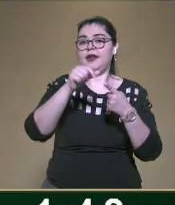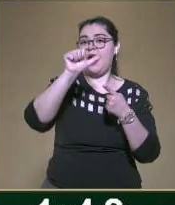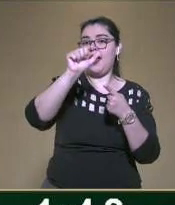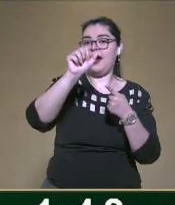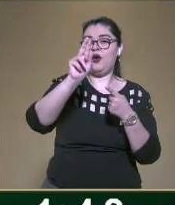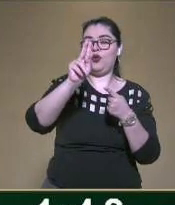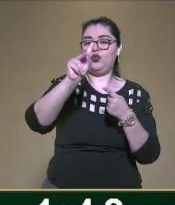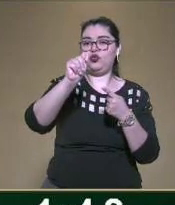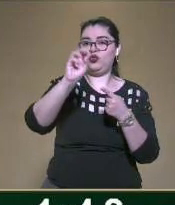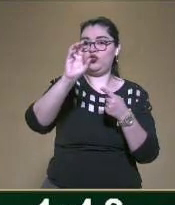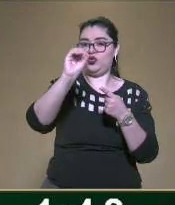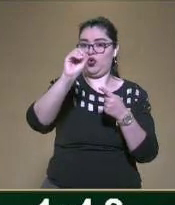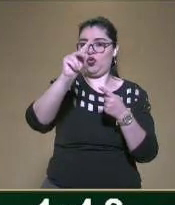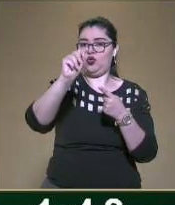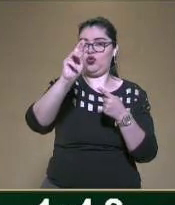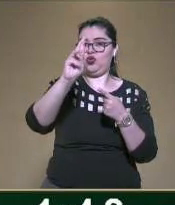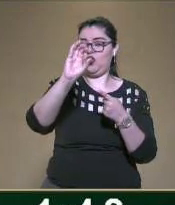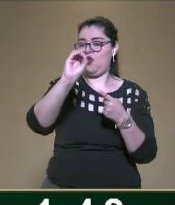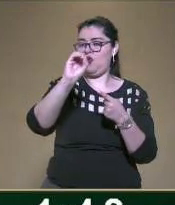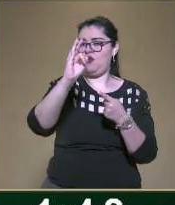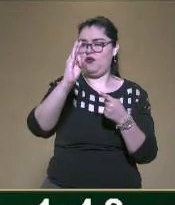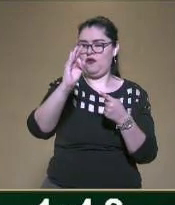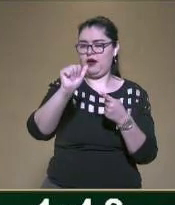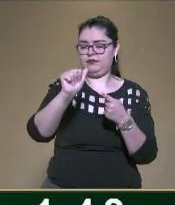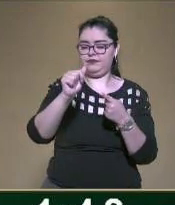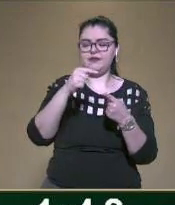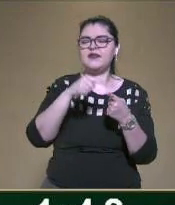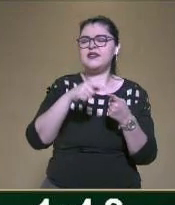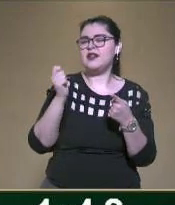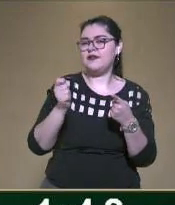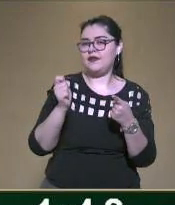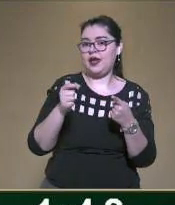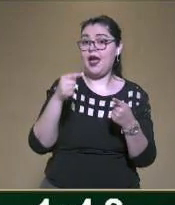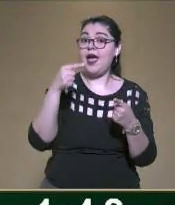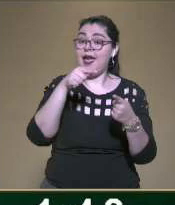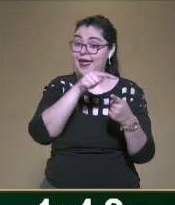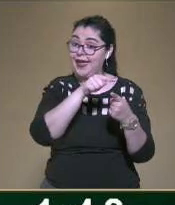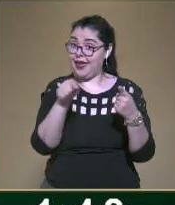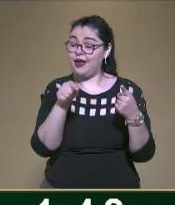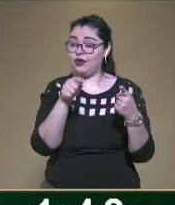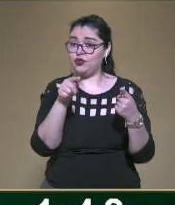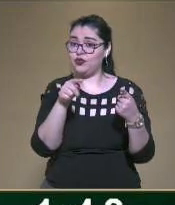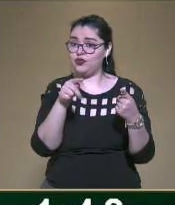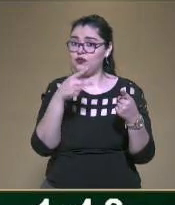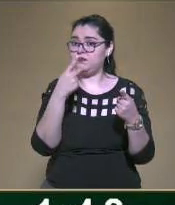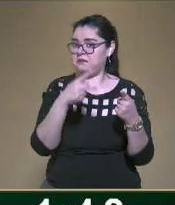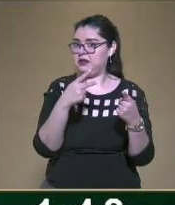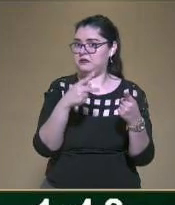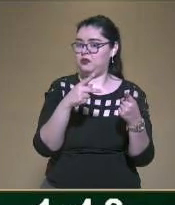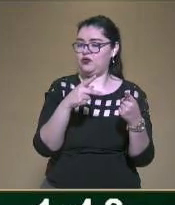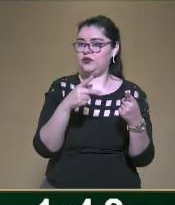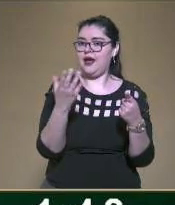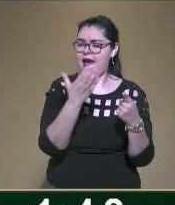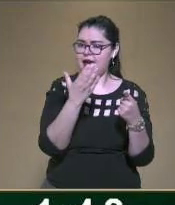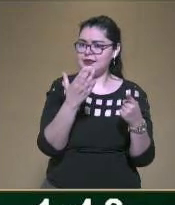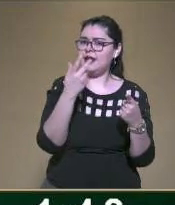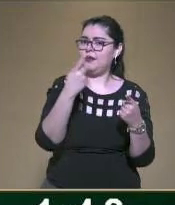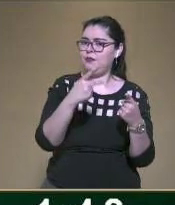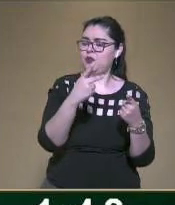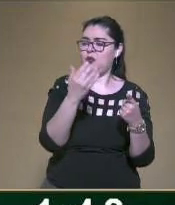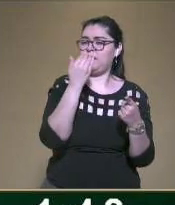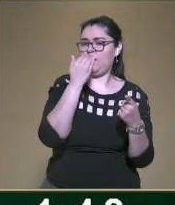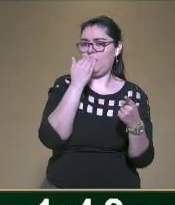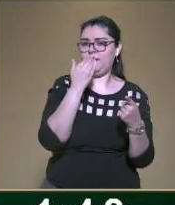autótrofa. O sea, ellos mismos fabrican su propio alimento a partir de sustancias inorgánicas.